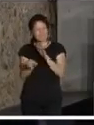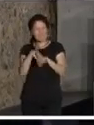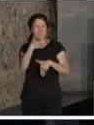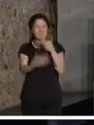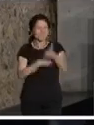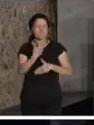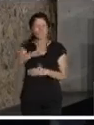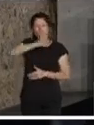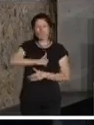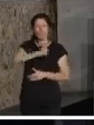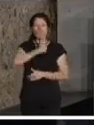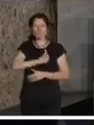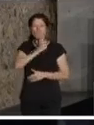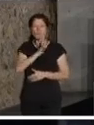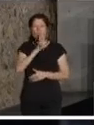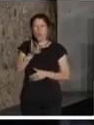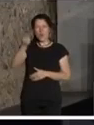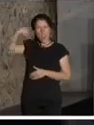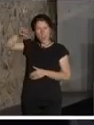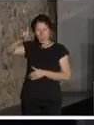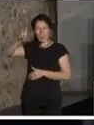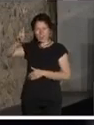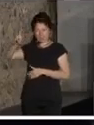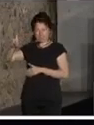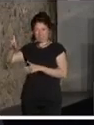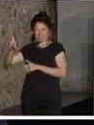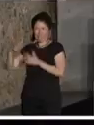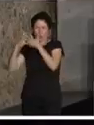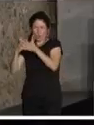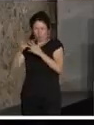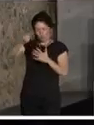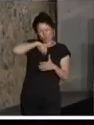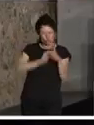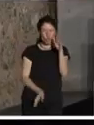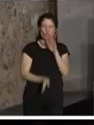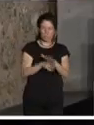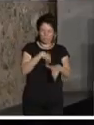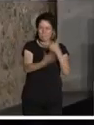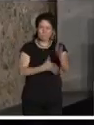seguimos resistiendo porque porque ellos fueron nosotras somos